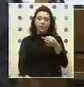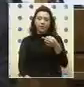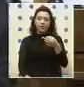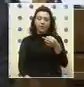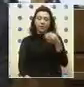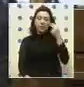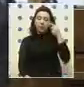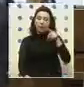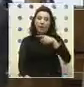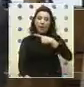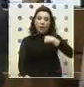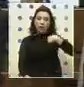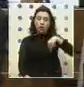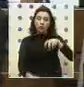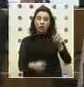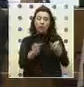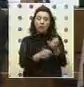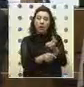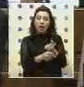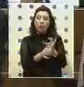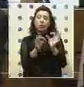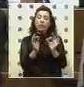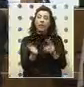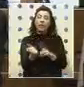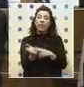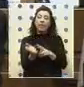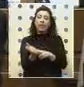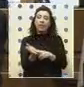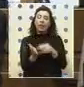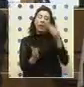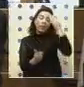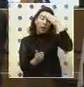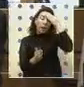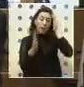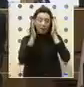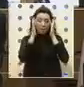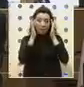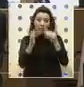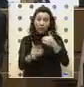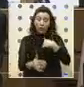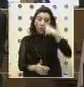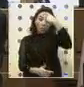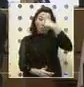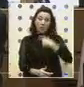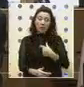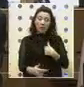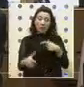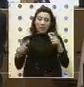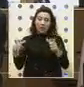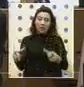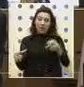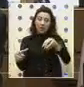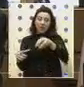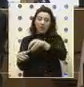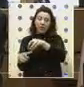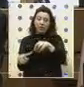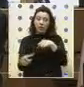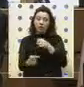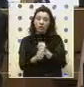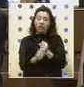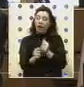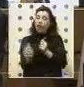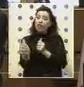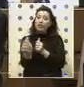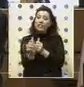que para nosotros los adultos mayores es realmente una preocupación. Personalmente, en mi distrito, he trabajado